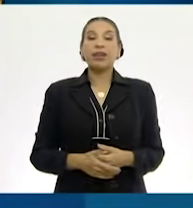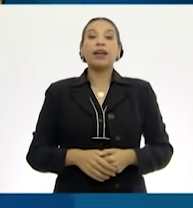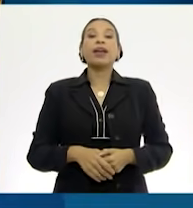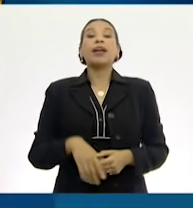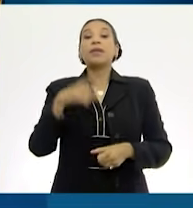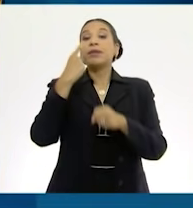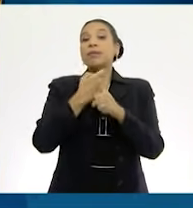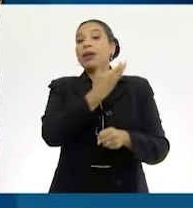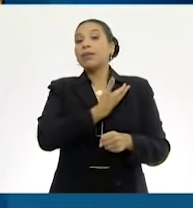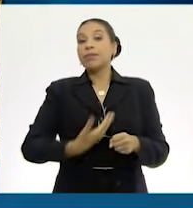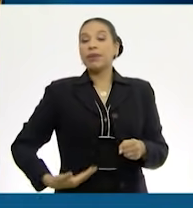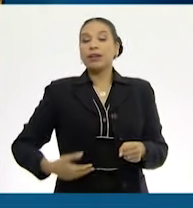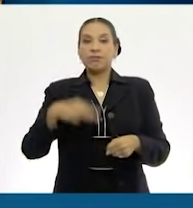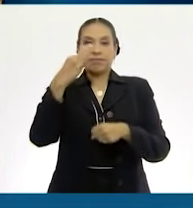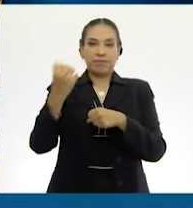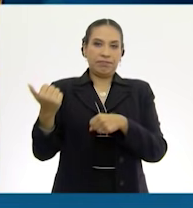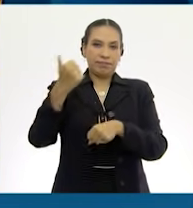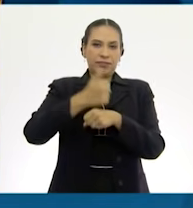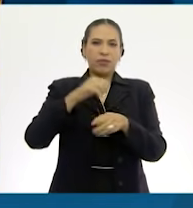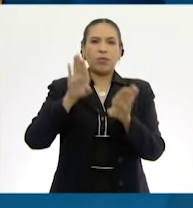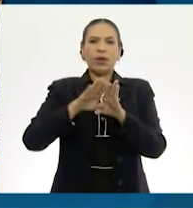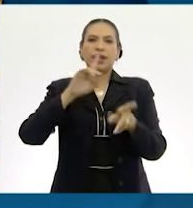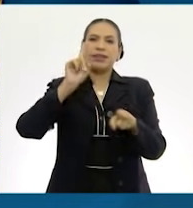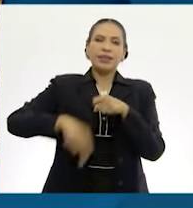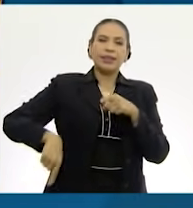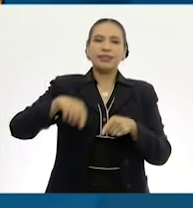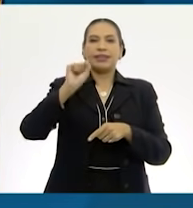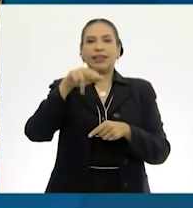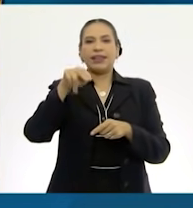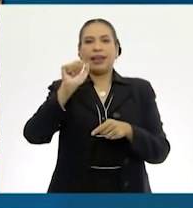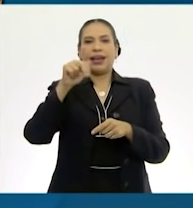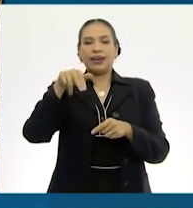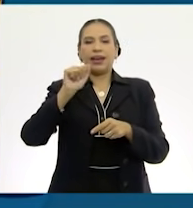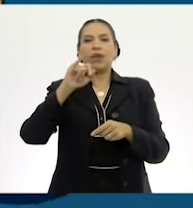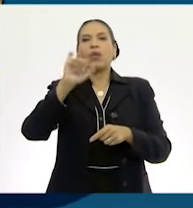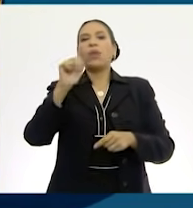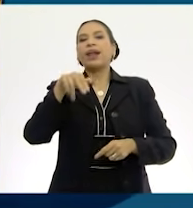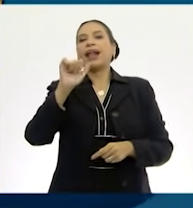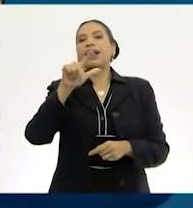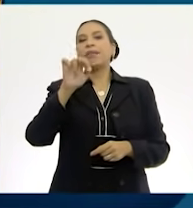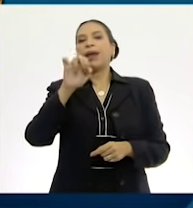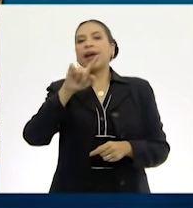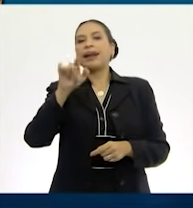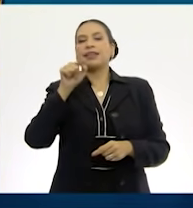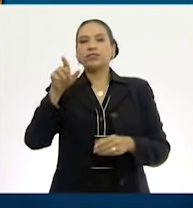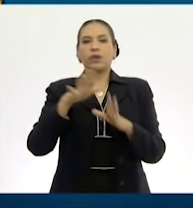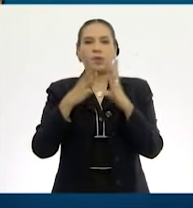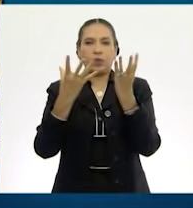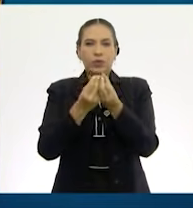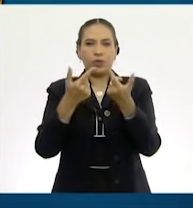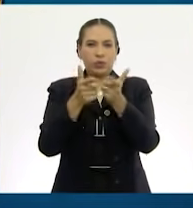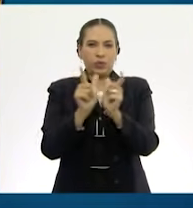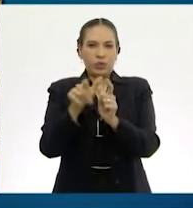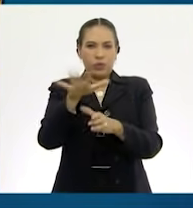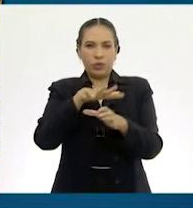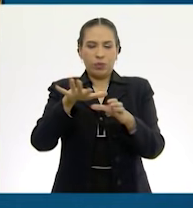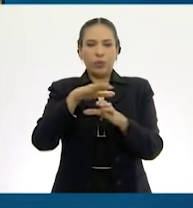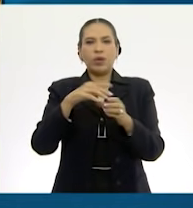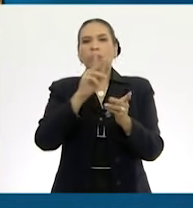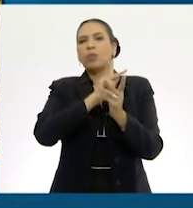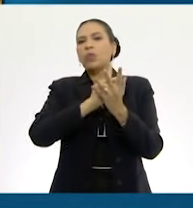El primer presidente provisional a la salida de Santa Anna es Juan Álvarez, quien forma su gabinete con liberales